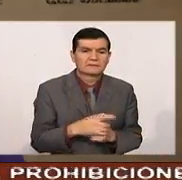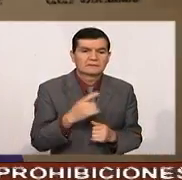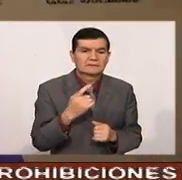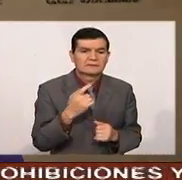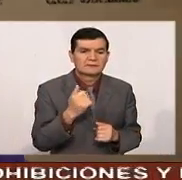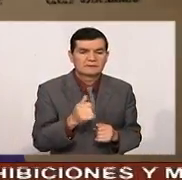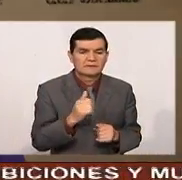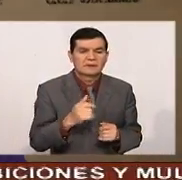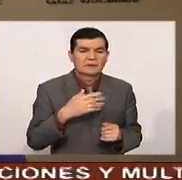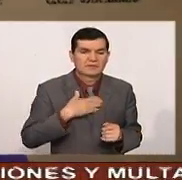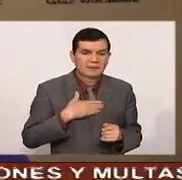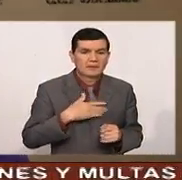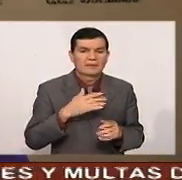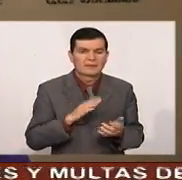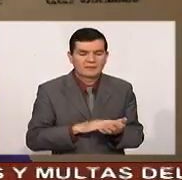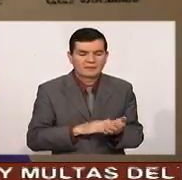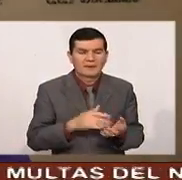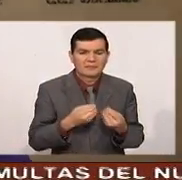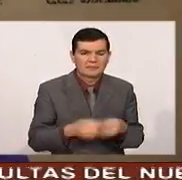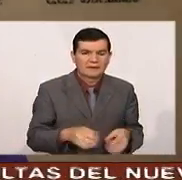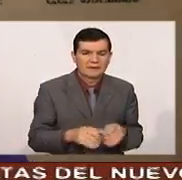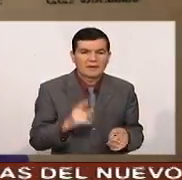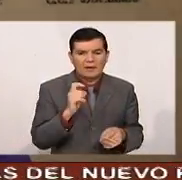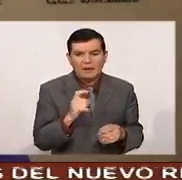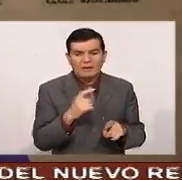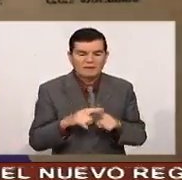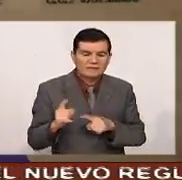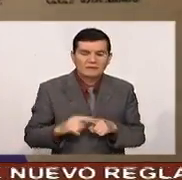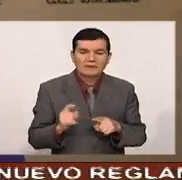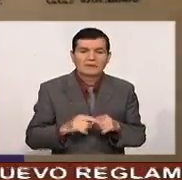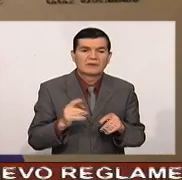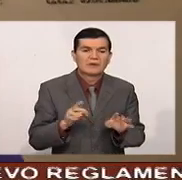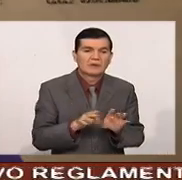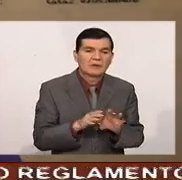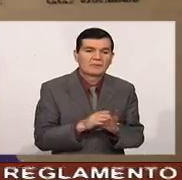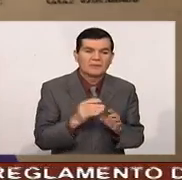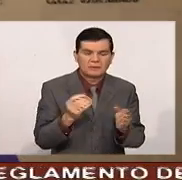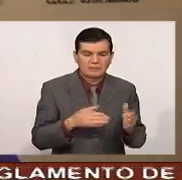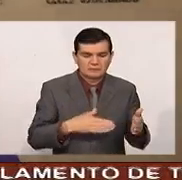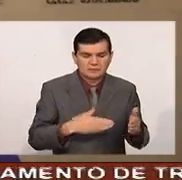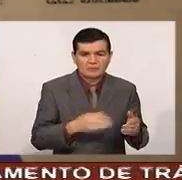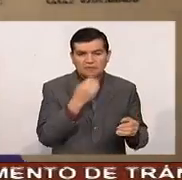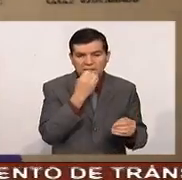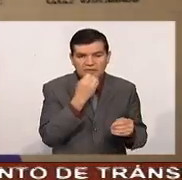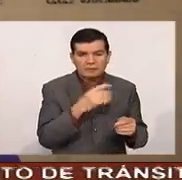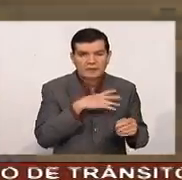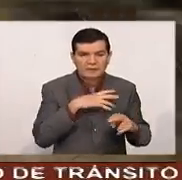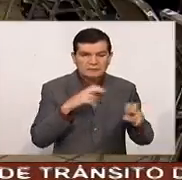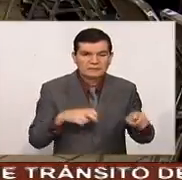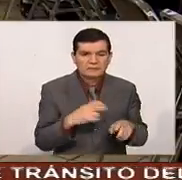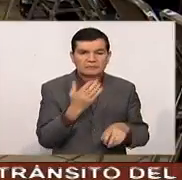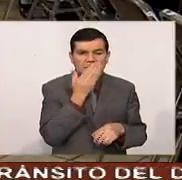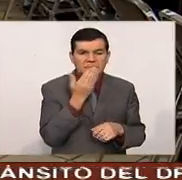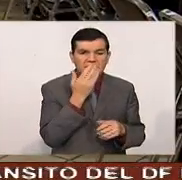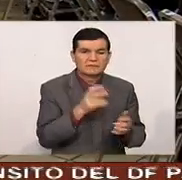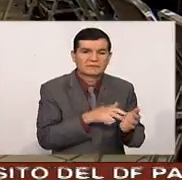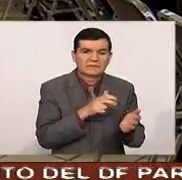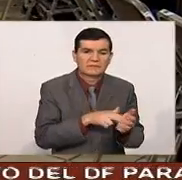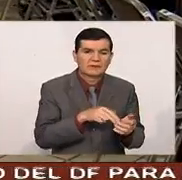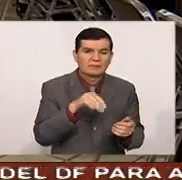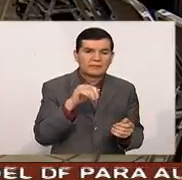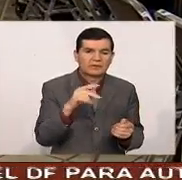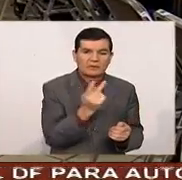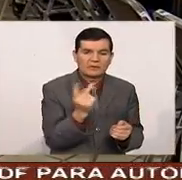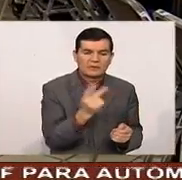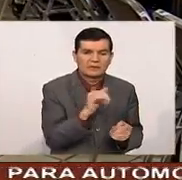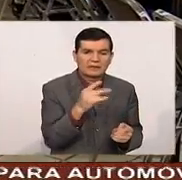del sanitario, el papel, que no desperdicien el agua, toda esa parte. En el comedor también estamos formando hábitos. Como Mildred y Guillermo,